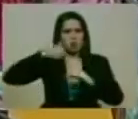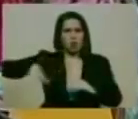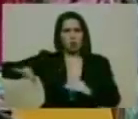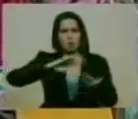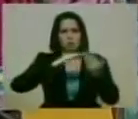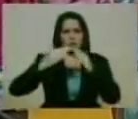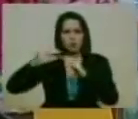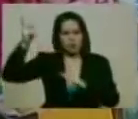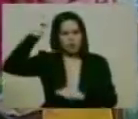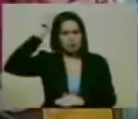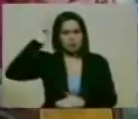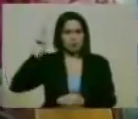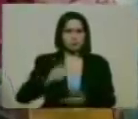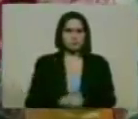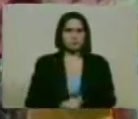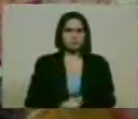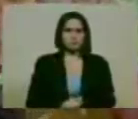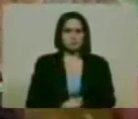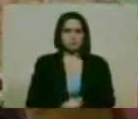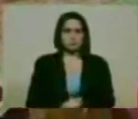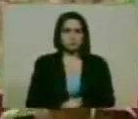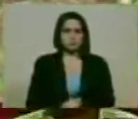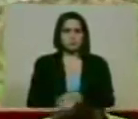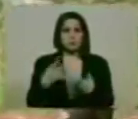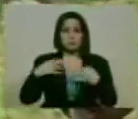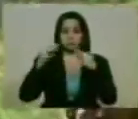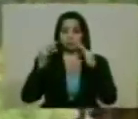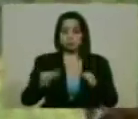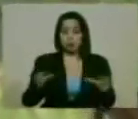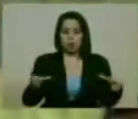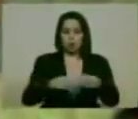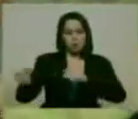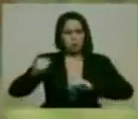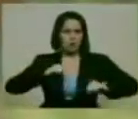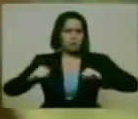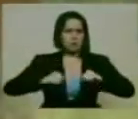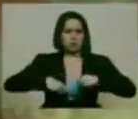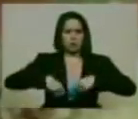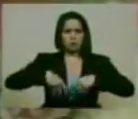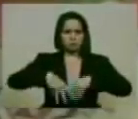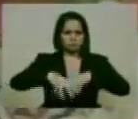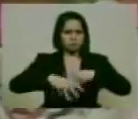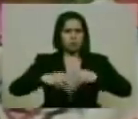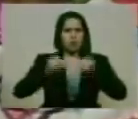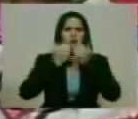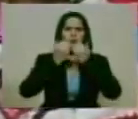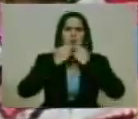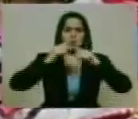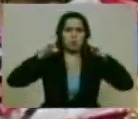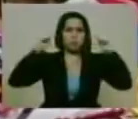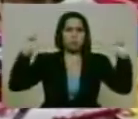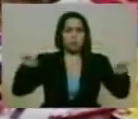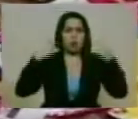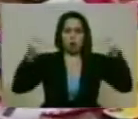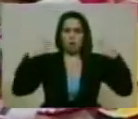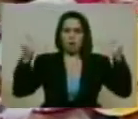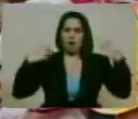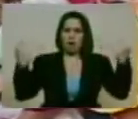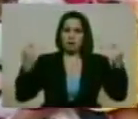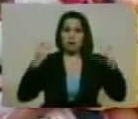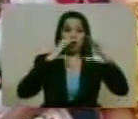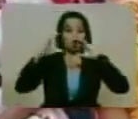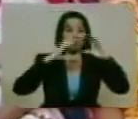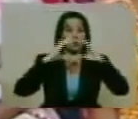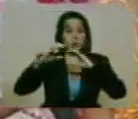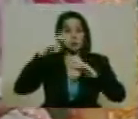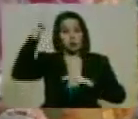comunidades indígenas. Conformar brigadas de agitación, propaganda y comunicación indígena en todas las regiones